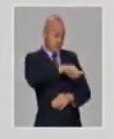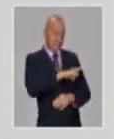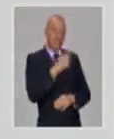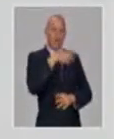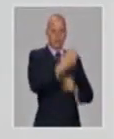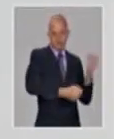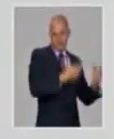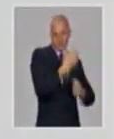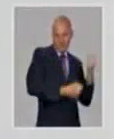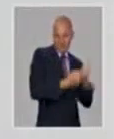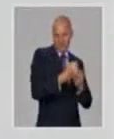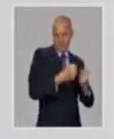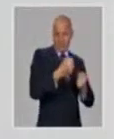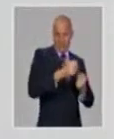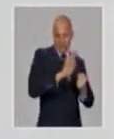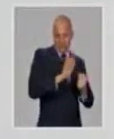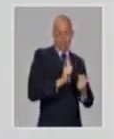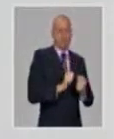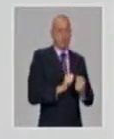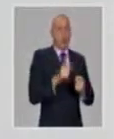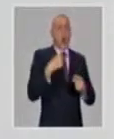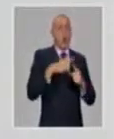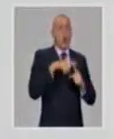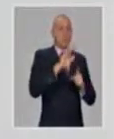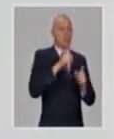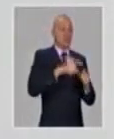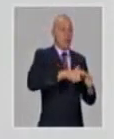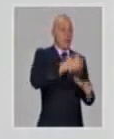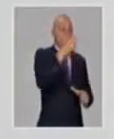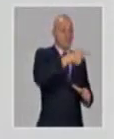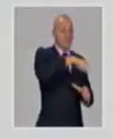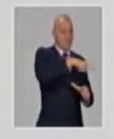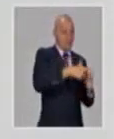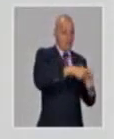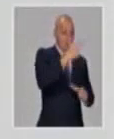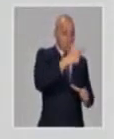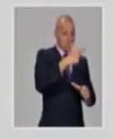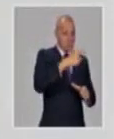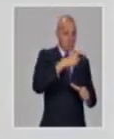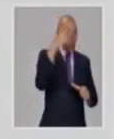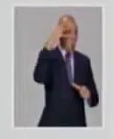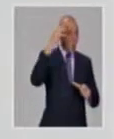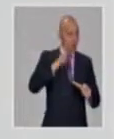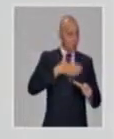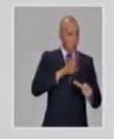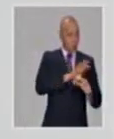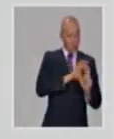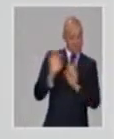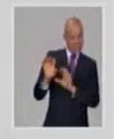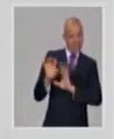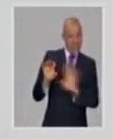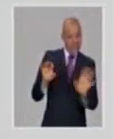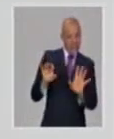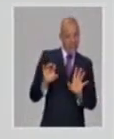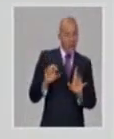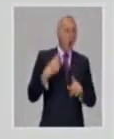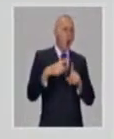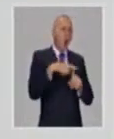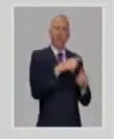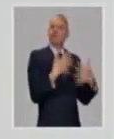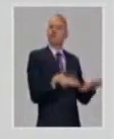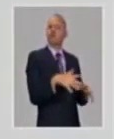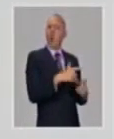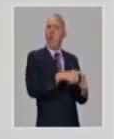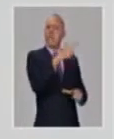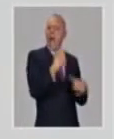su plan, tiene la posibilidad de tener 9 pesos, pero tiene la posibilidad también de vender en otro mercado la leche y sus derivados, siempre cumpla